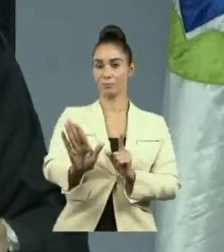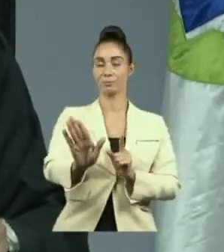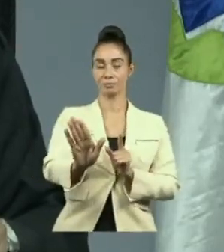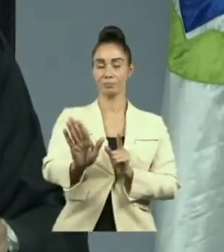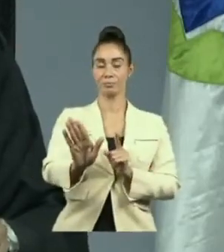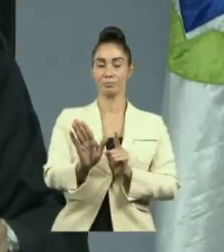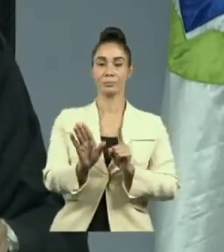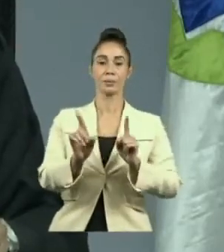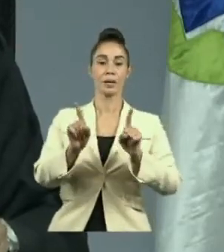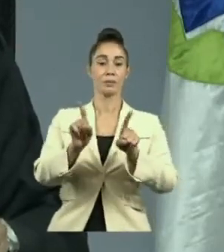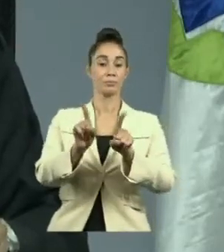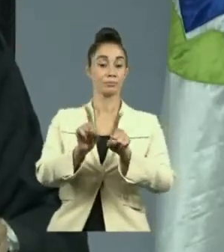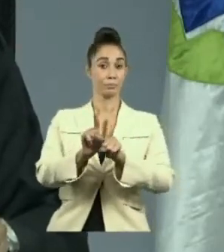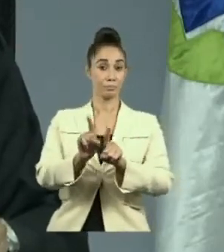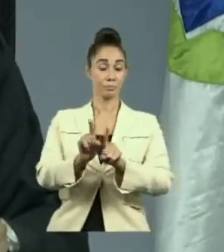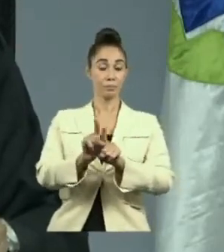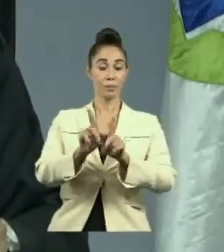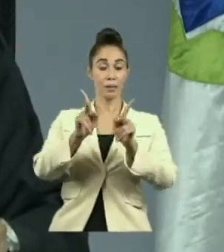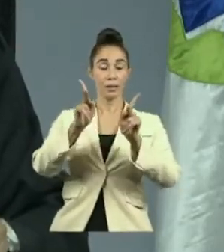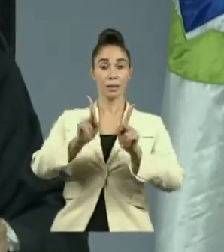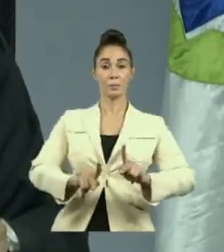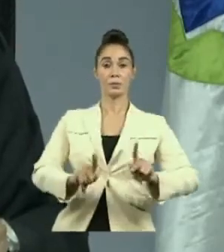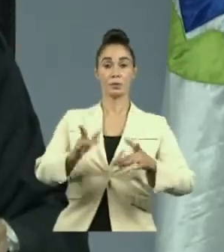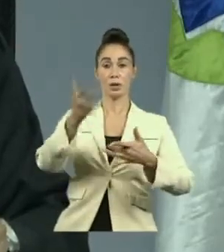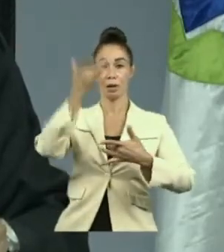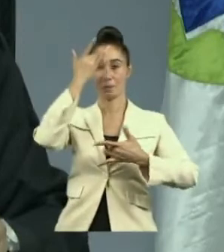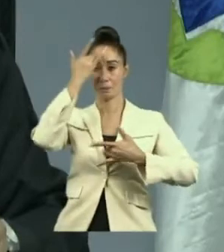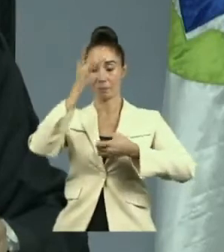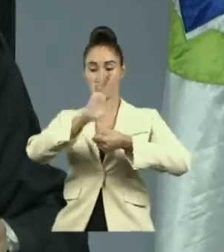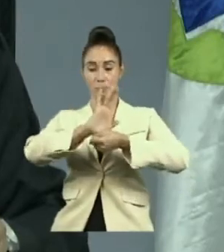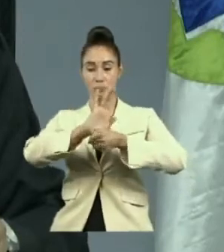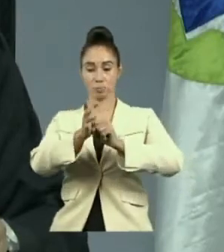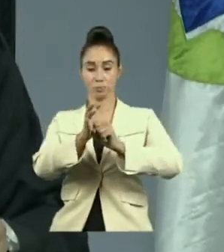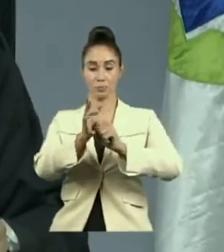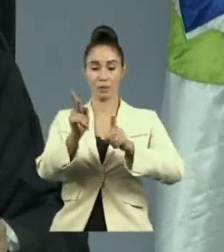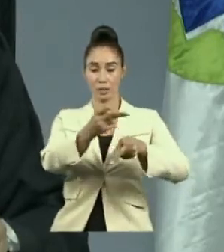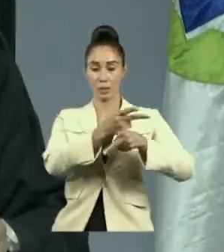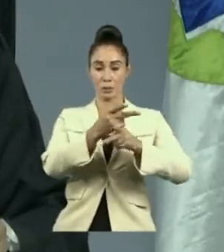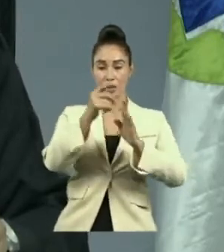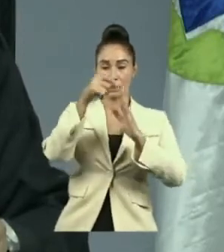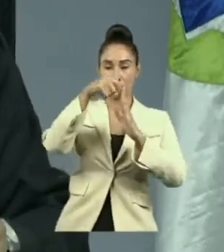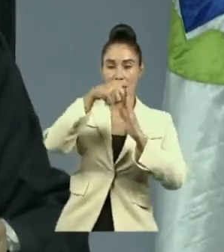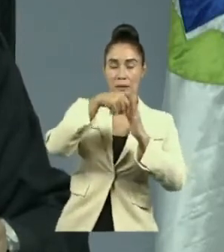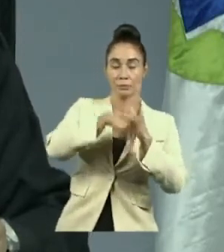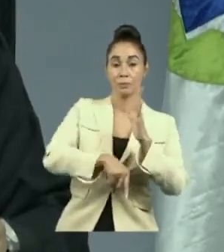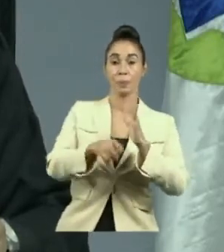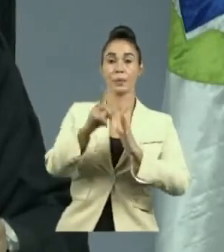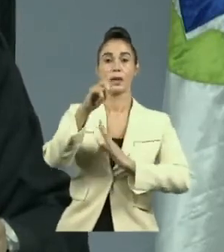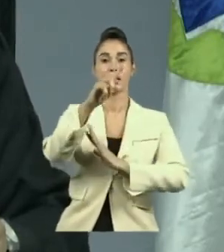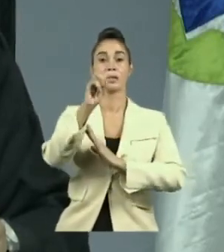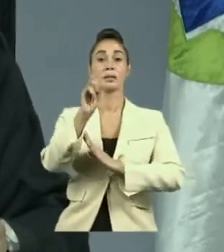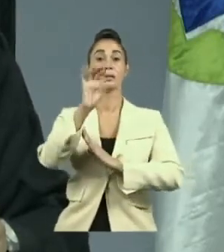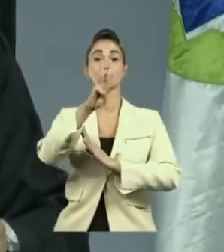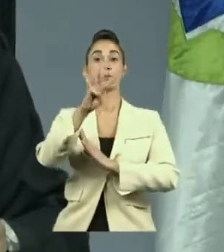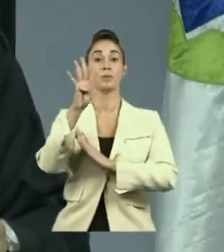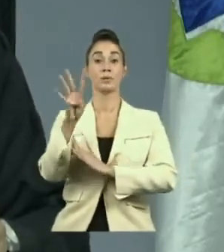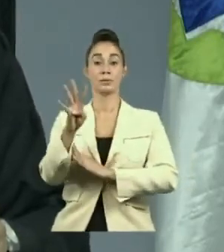el número de pacientes en unidades de cuidados intensivos es de 144